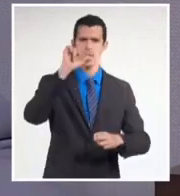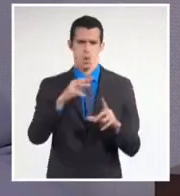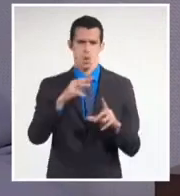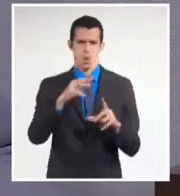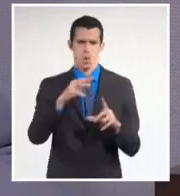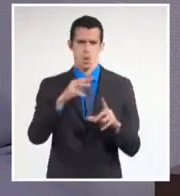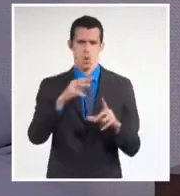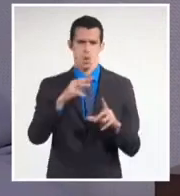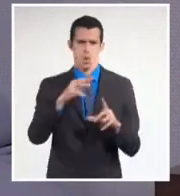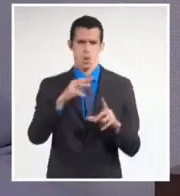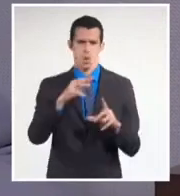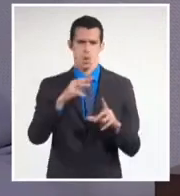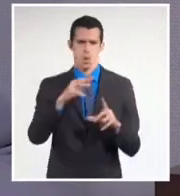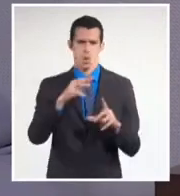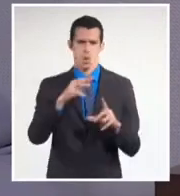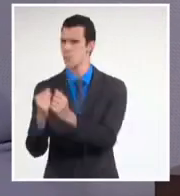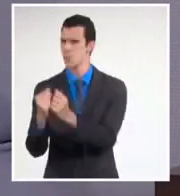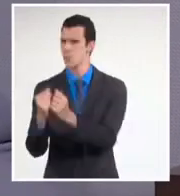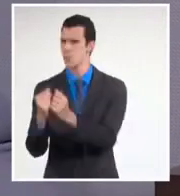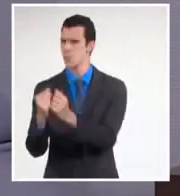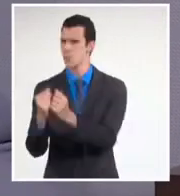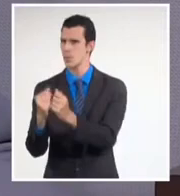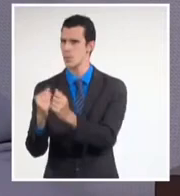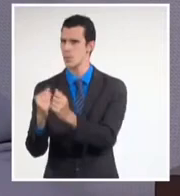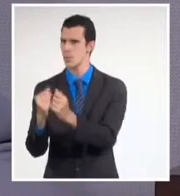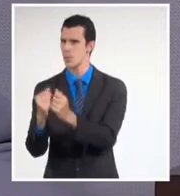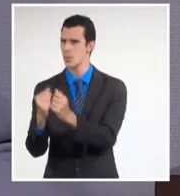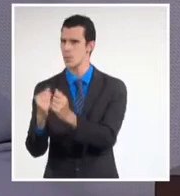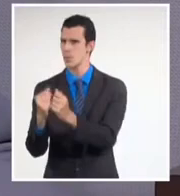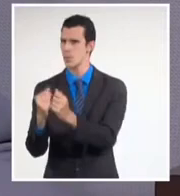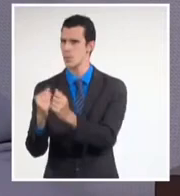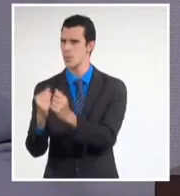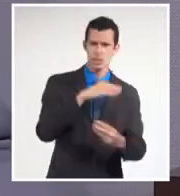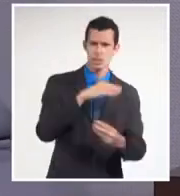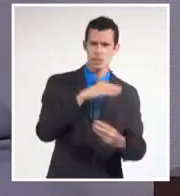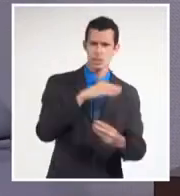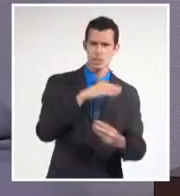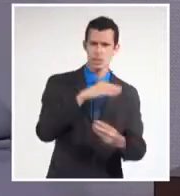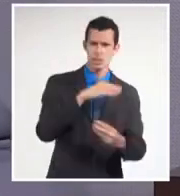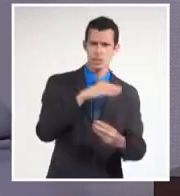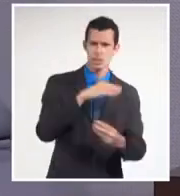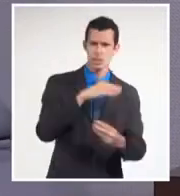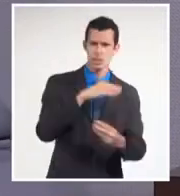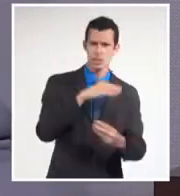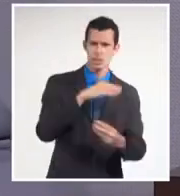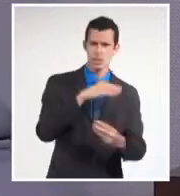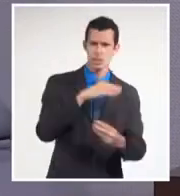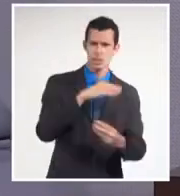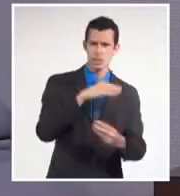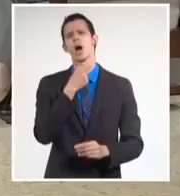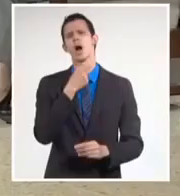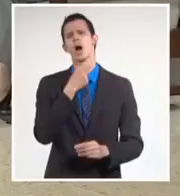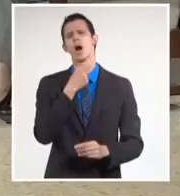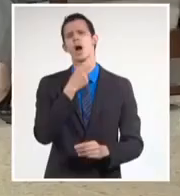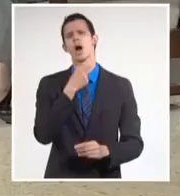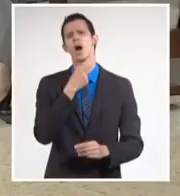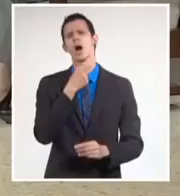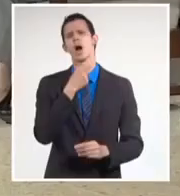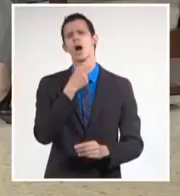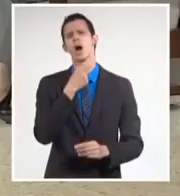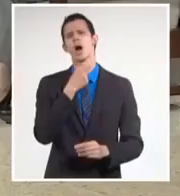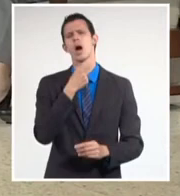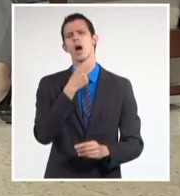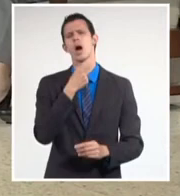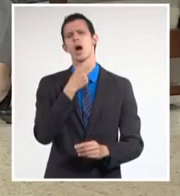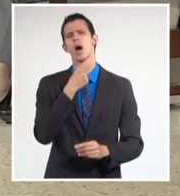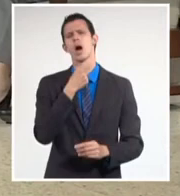de la sociedad, a pesar de, porque hay que medir el crecimiento de un país, incluso de un ser humano, no a partir de